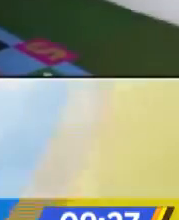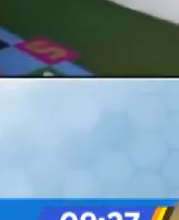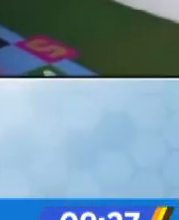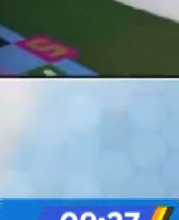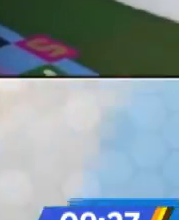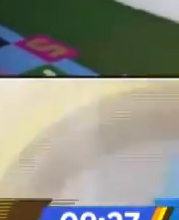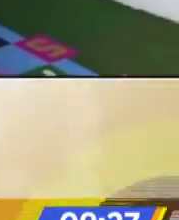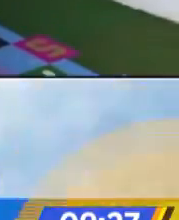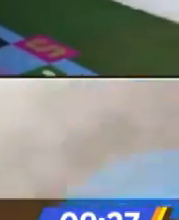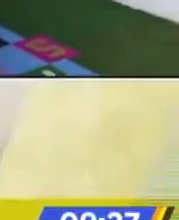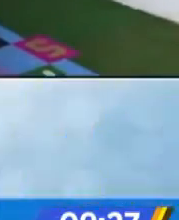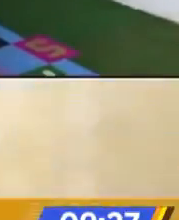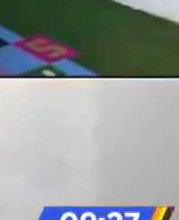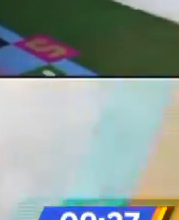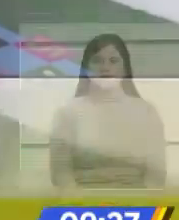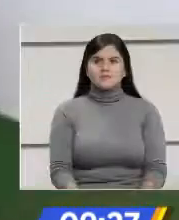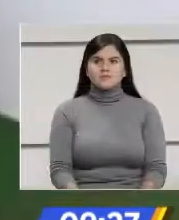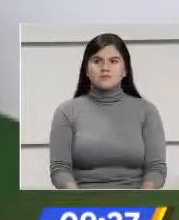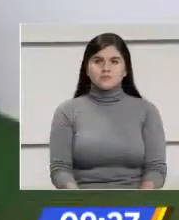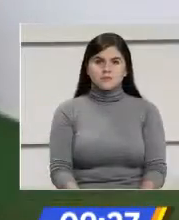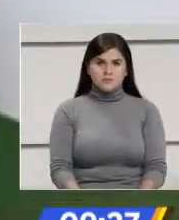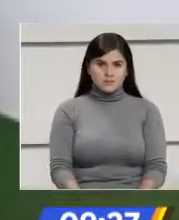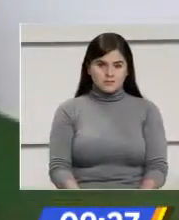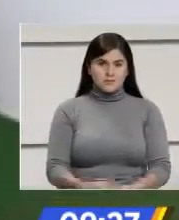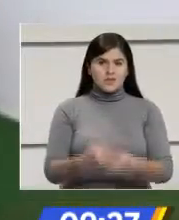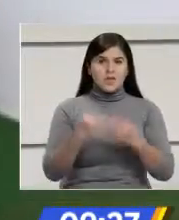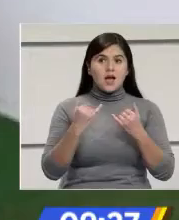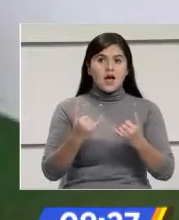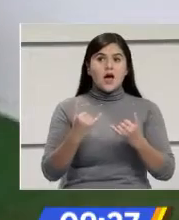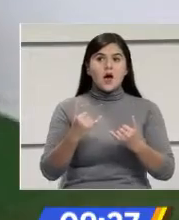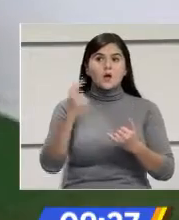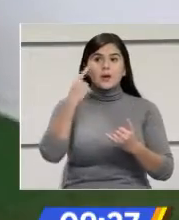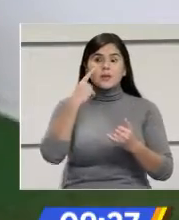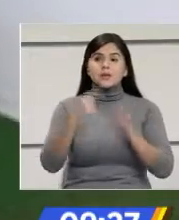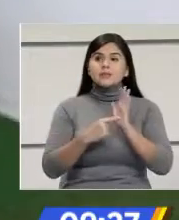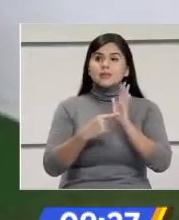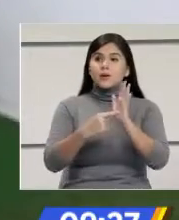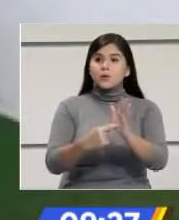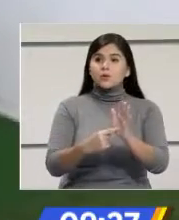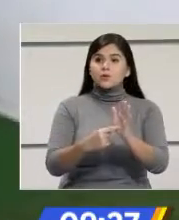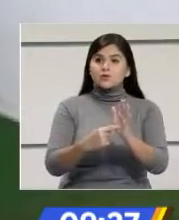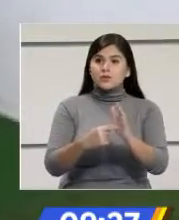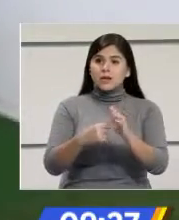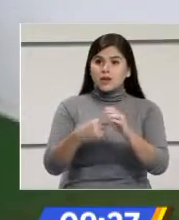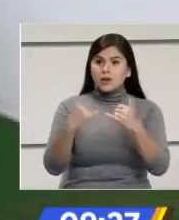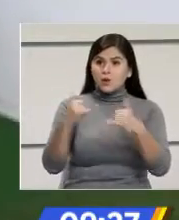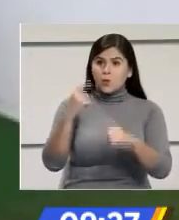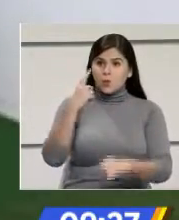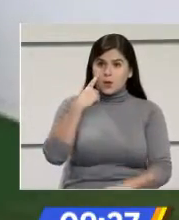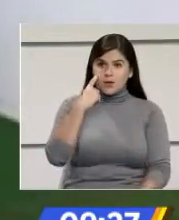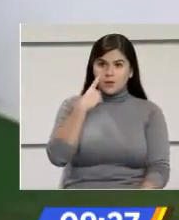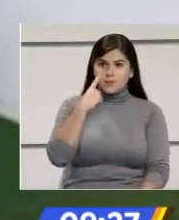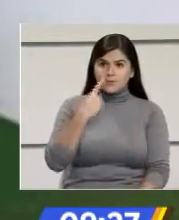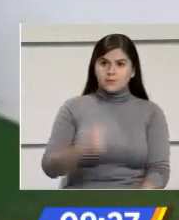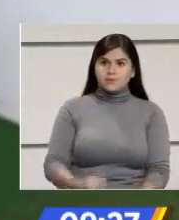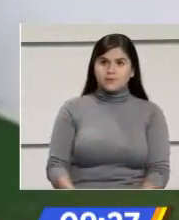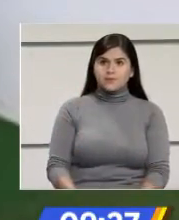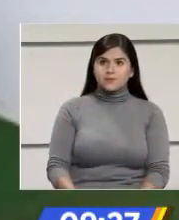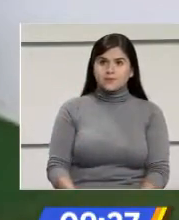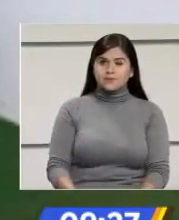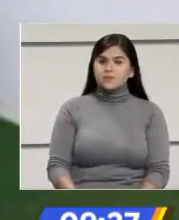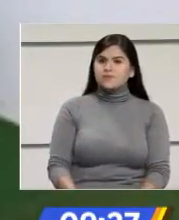Ajá. Sí. Te haces el tercer lugar porque eran tres. Aquí mi amigo tiene, miren. Claro que ustedes jugaron de eso.